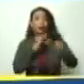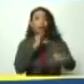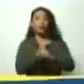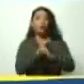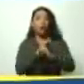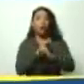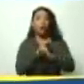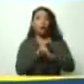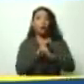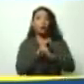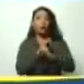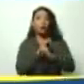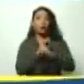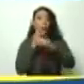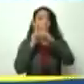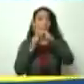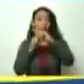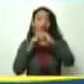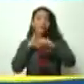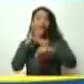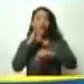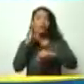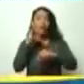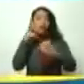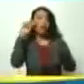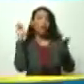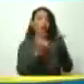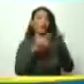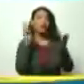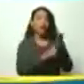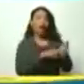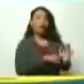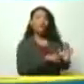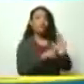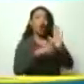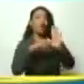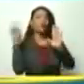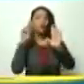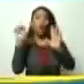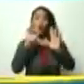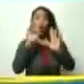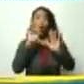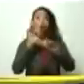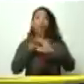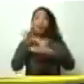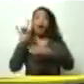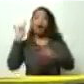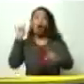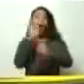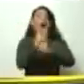lo tomaran como un dato de la realidad venezolana para que no se dejen engañar